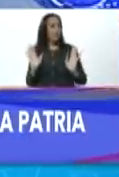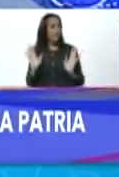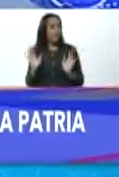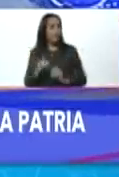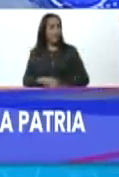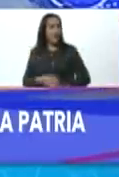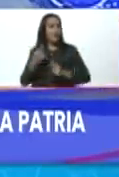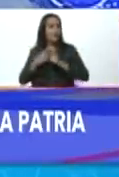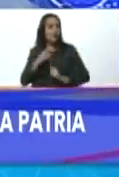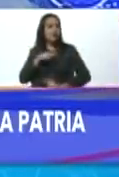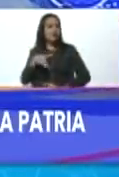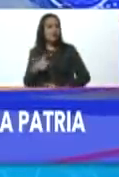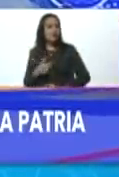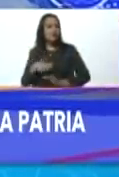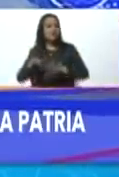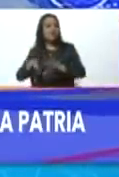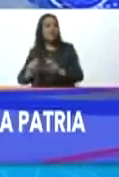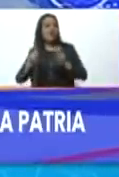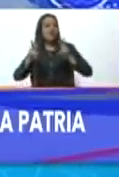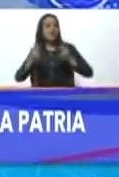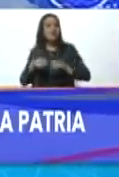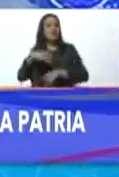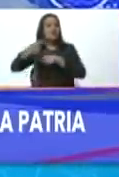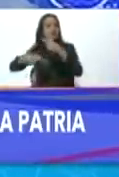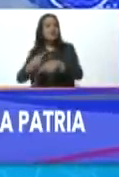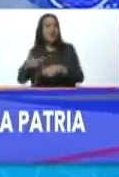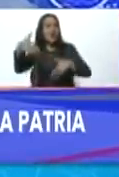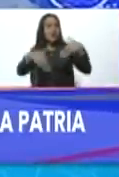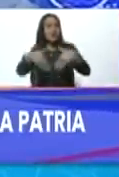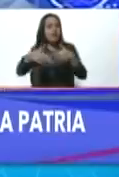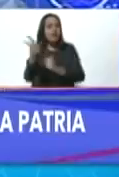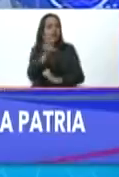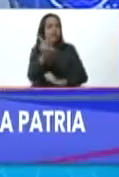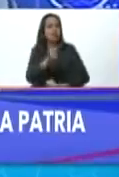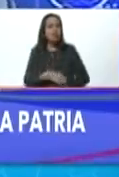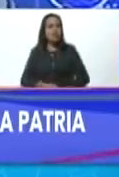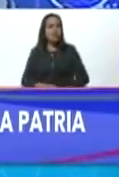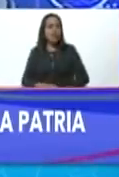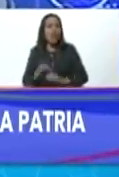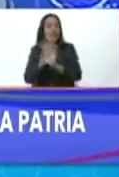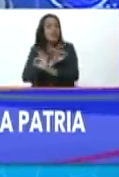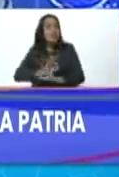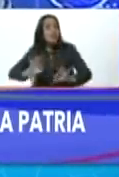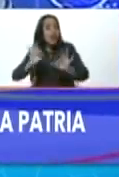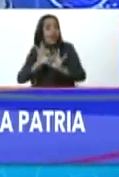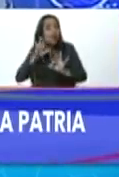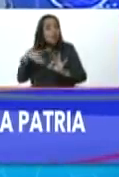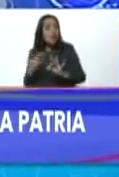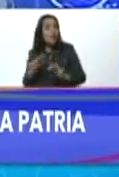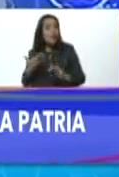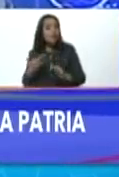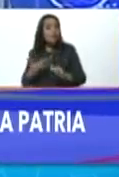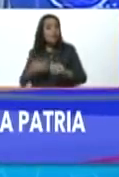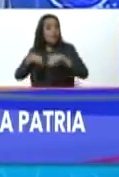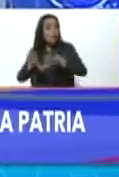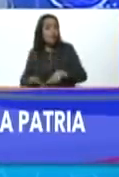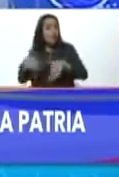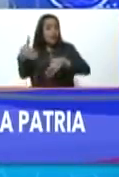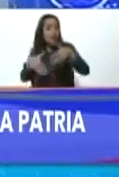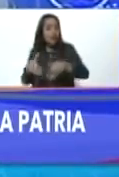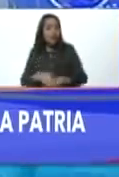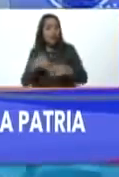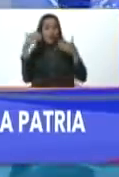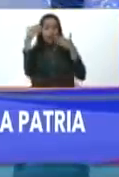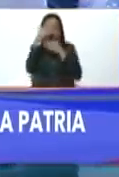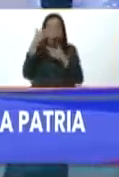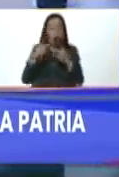Pero compraremos nuevas máquinas y habrá elecciones en Venezuela. Nada ni nadie nos va a detener, ni con terrorismo,